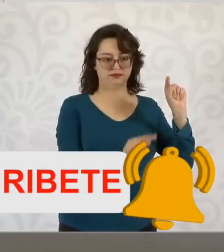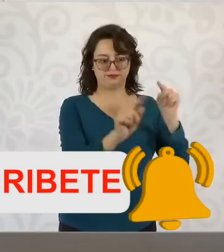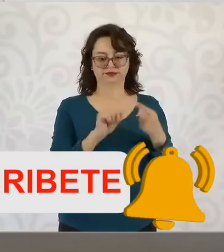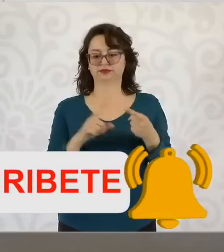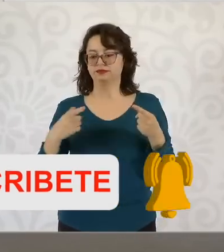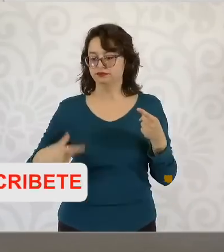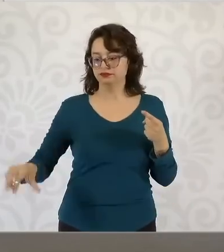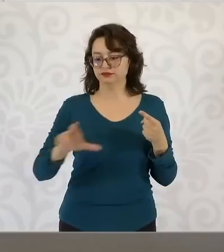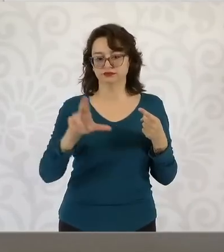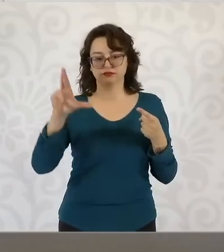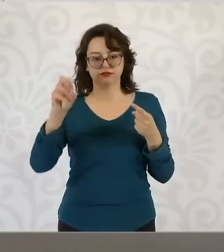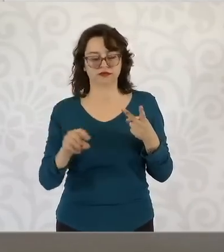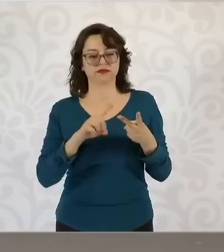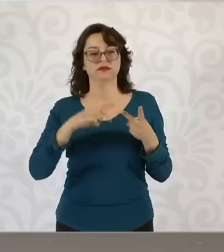Roo,